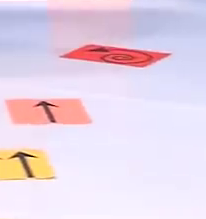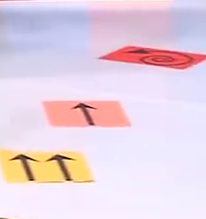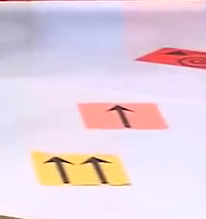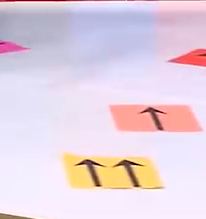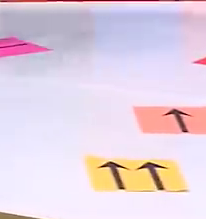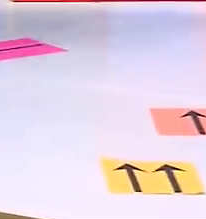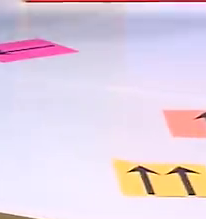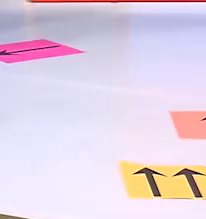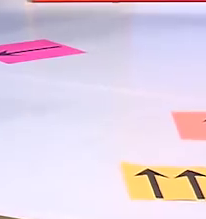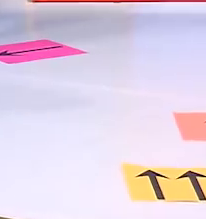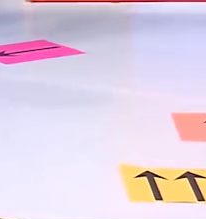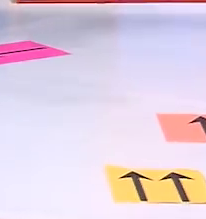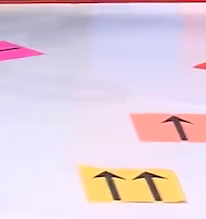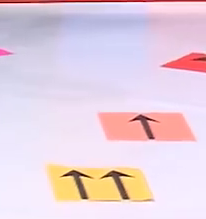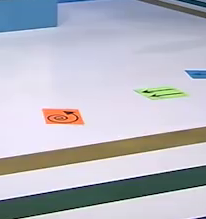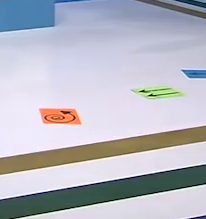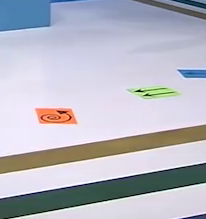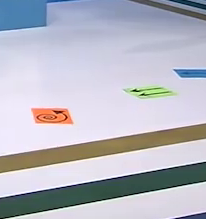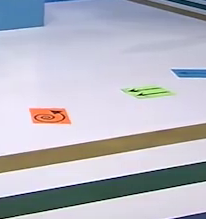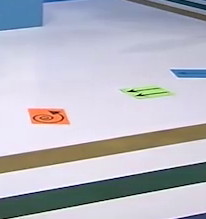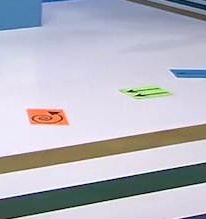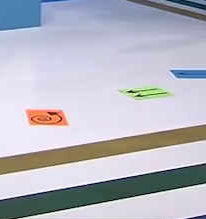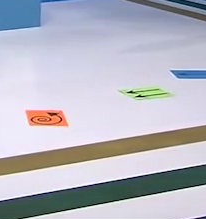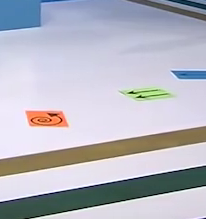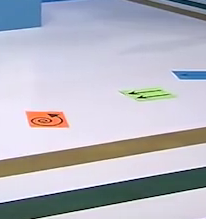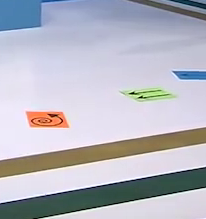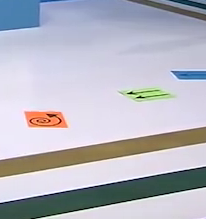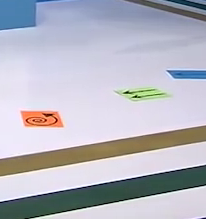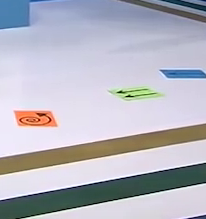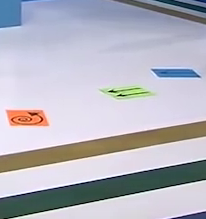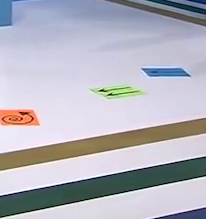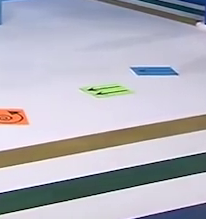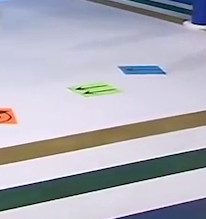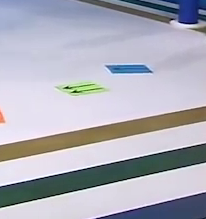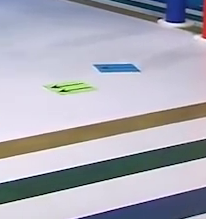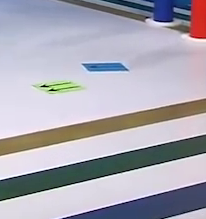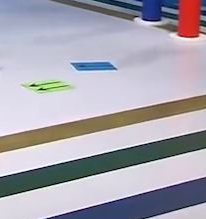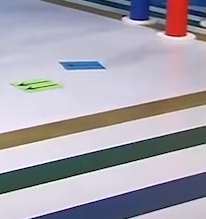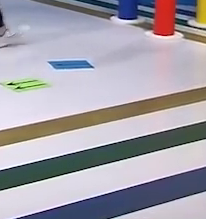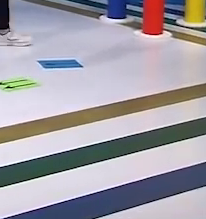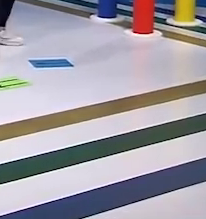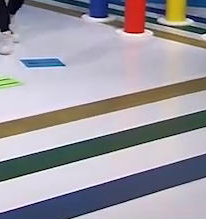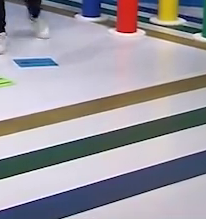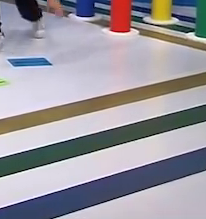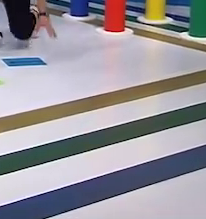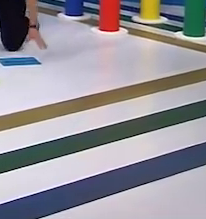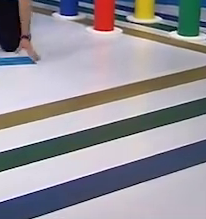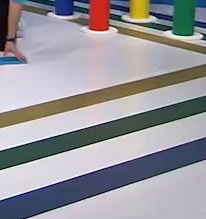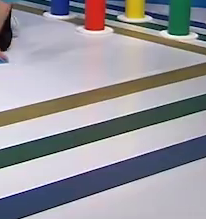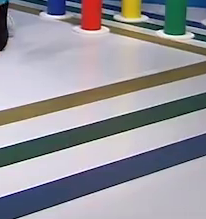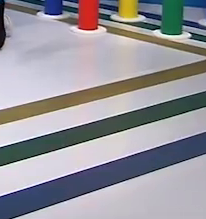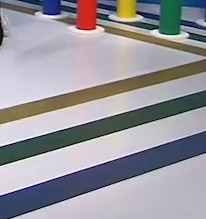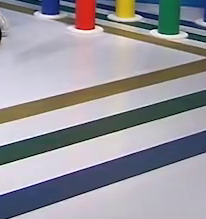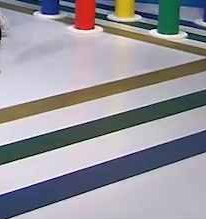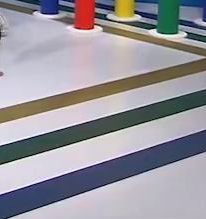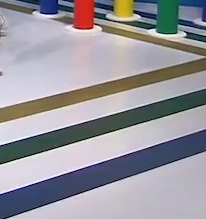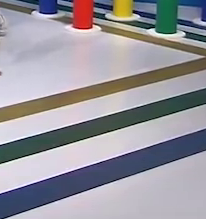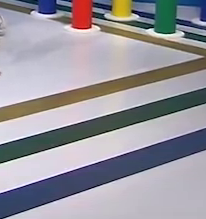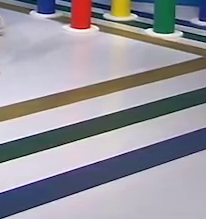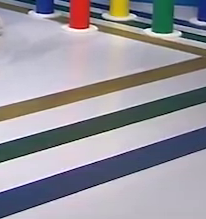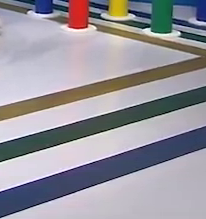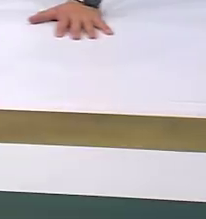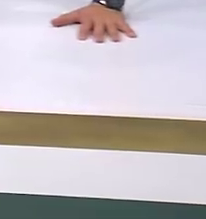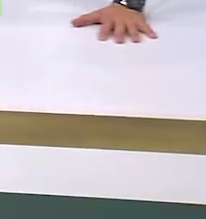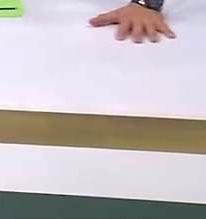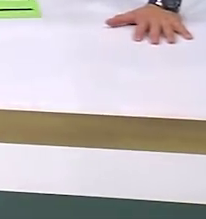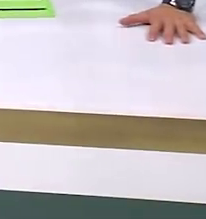y dos. ¡Excelente! Sí. Ahora vamos a reacomodar el camino. Reajustar, reajustar. Sí, rápido, rápido. A ver, podemos cambiarlas de